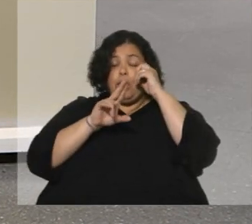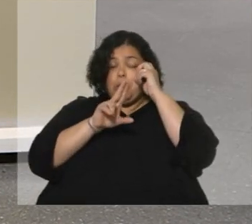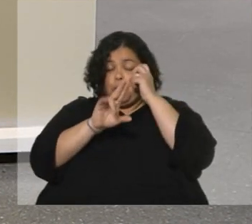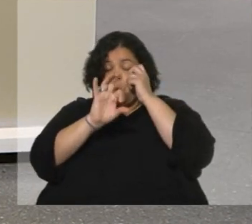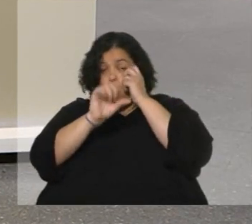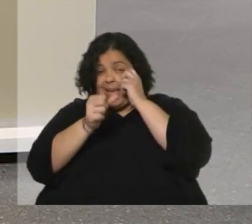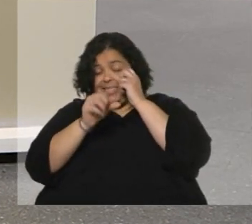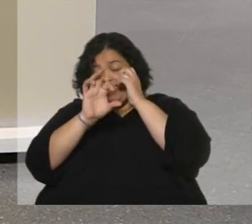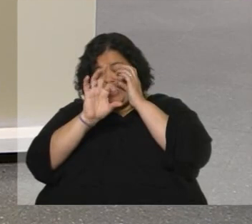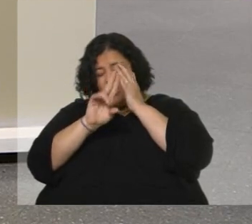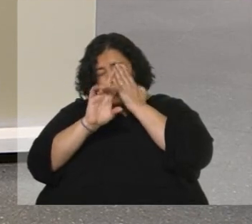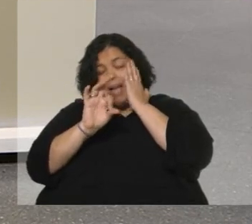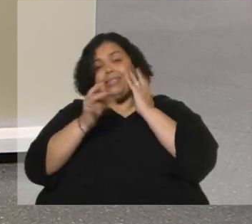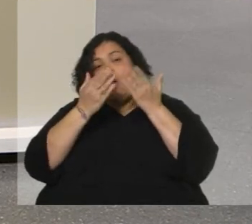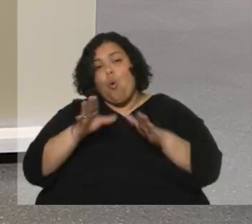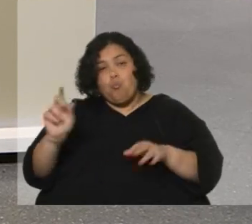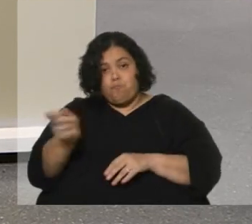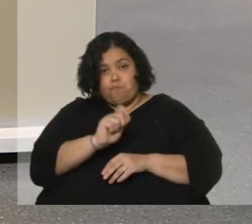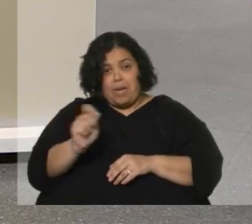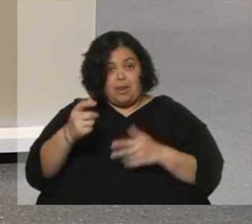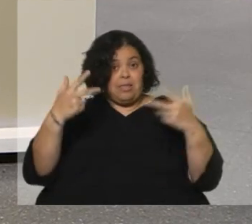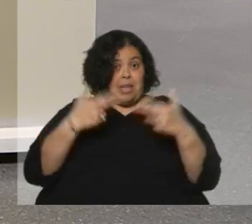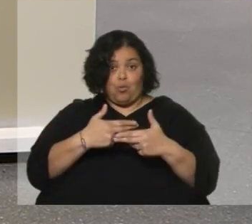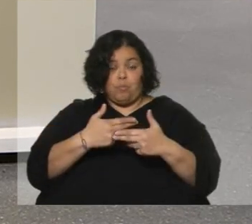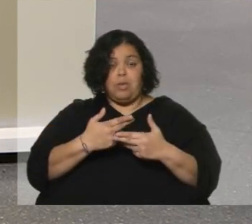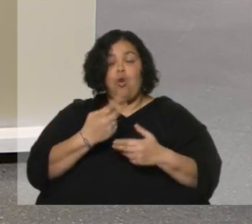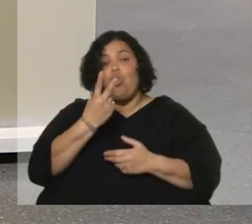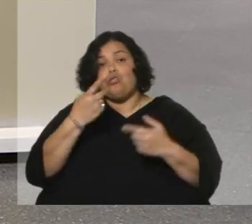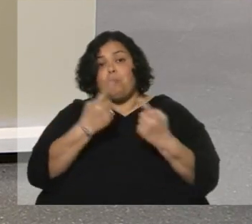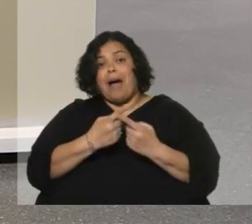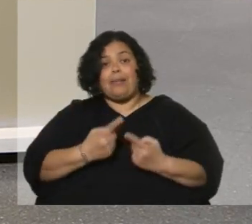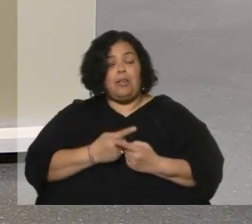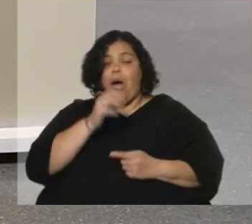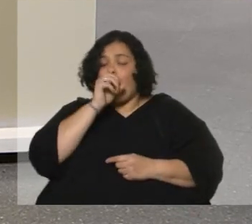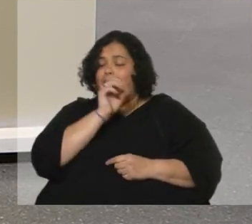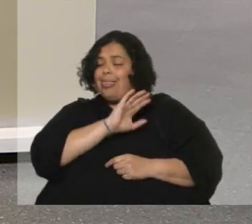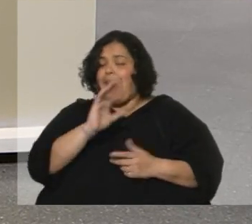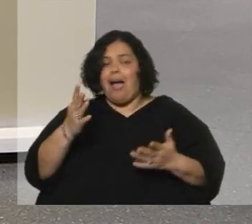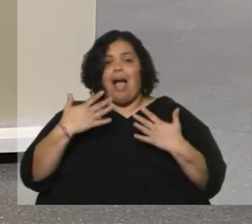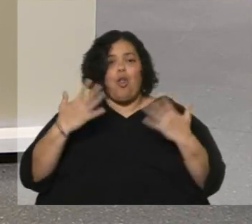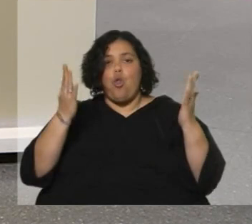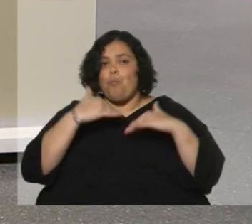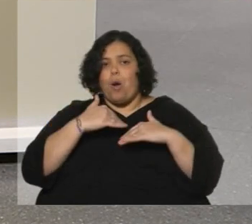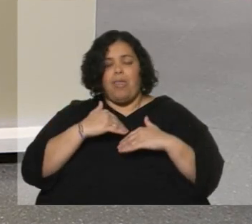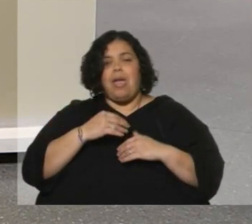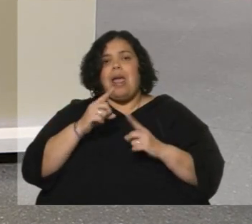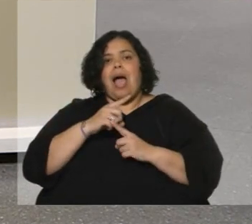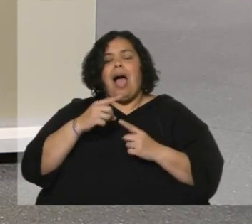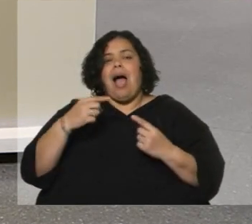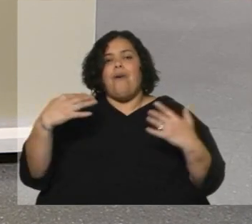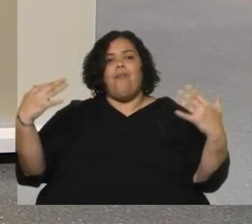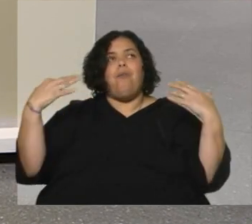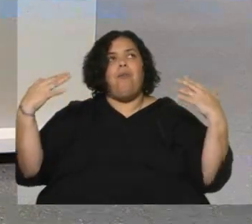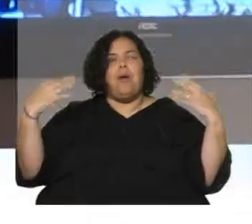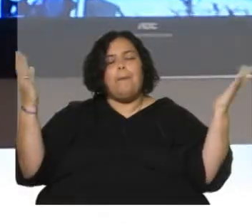interrumpido eh dos de sus partidos debido al calor insoportable ni siquiera el aire acondicionado